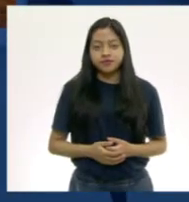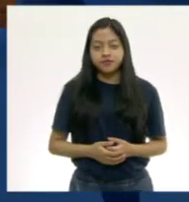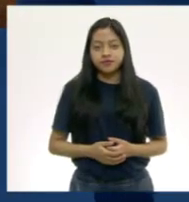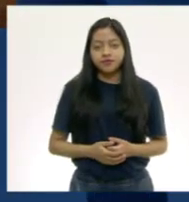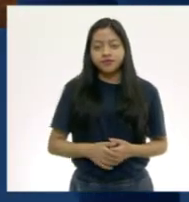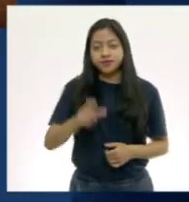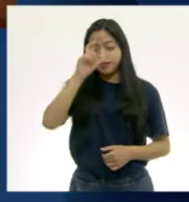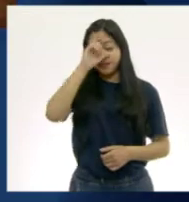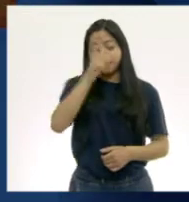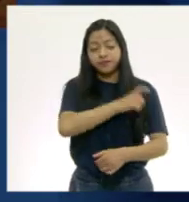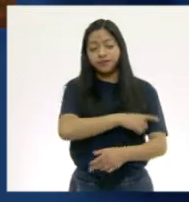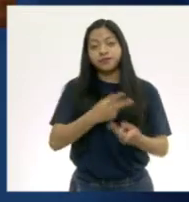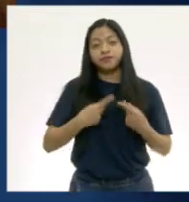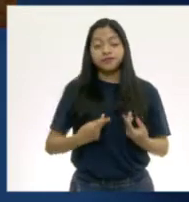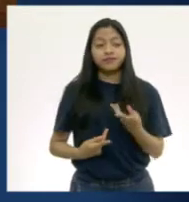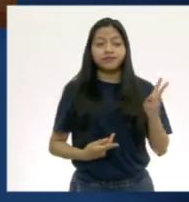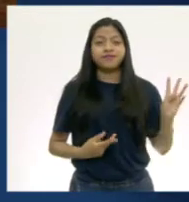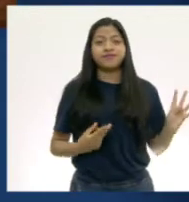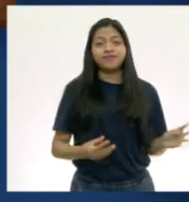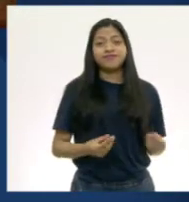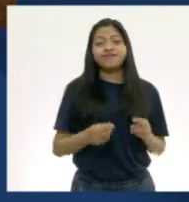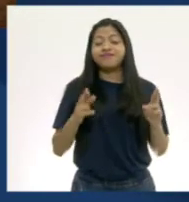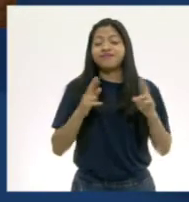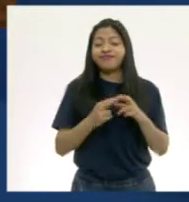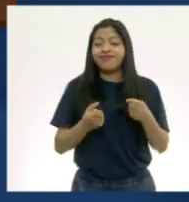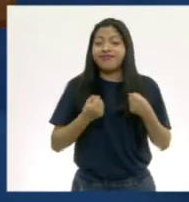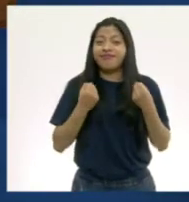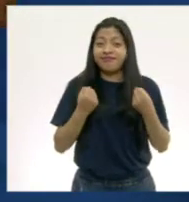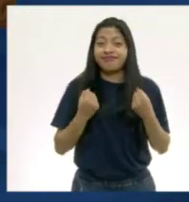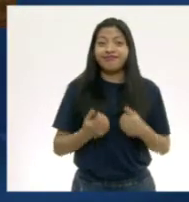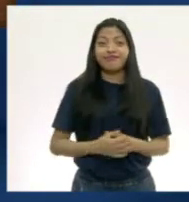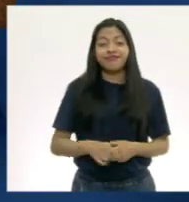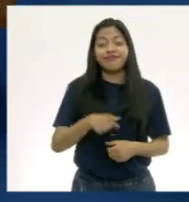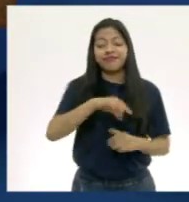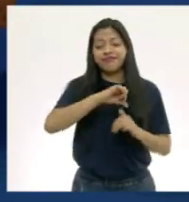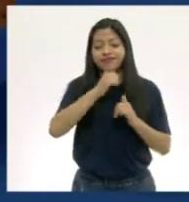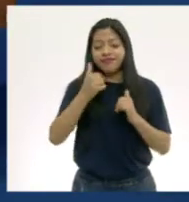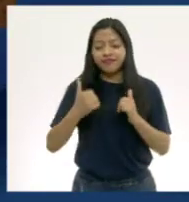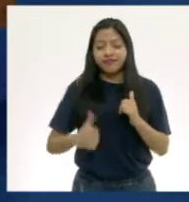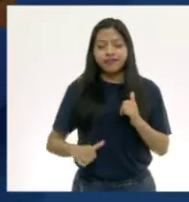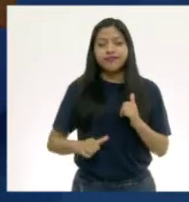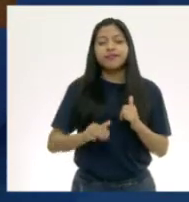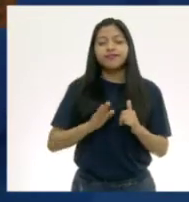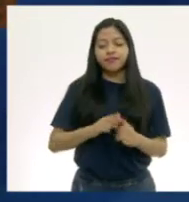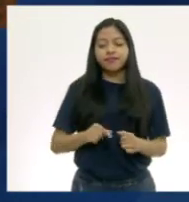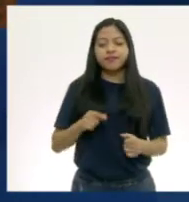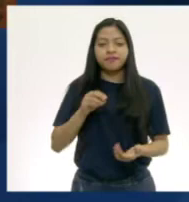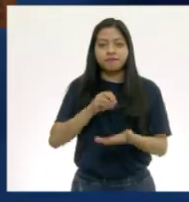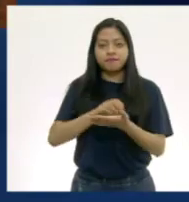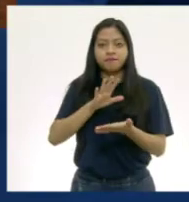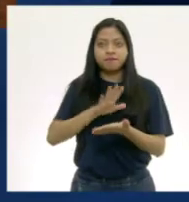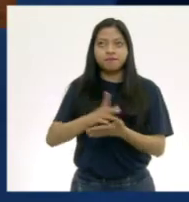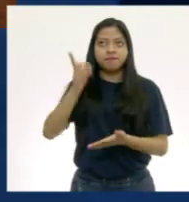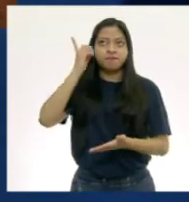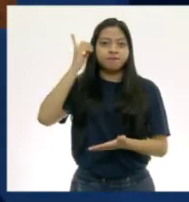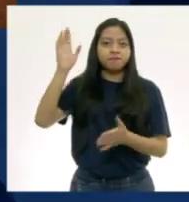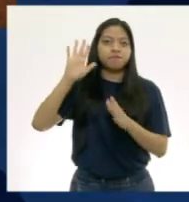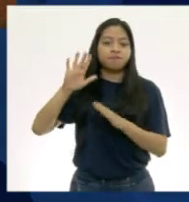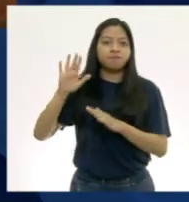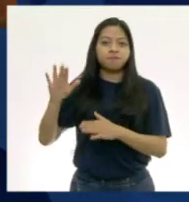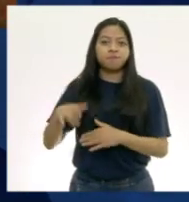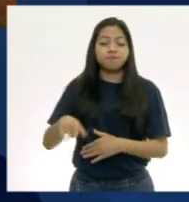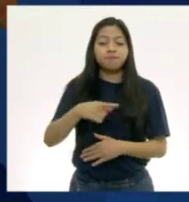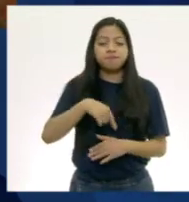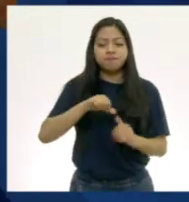Los egipcios eran muy religiosos y utilizaron el arte como un medio para venerar a sus dioses. Así, sus